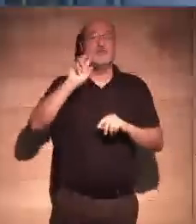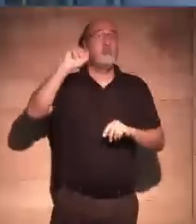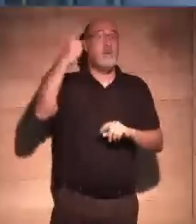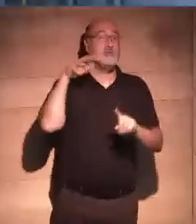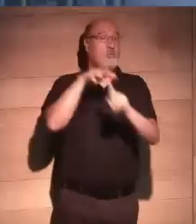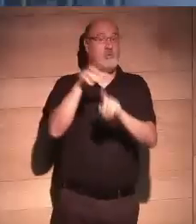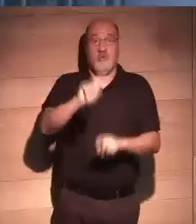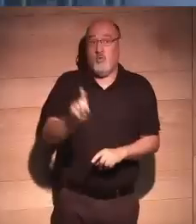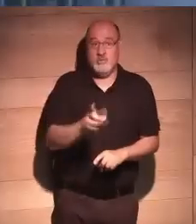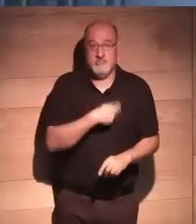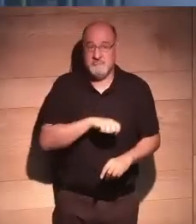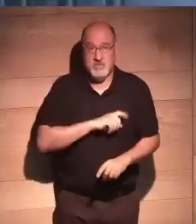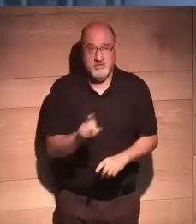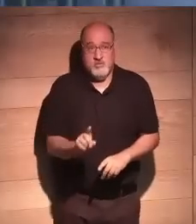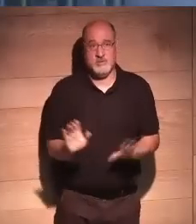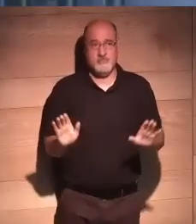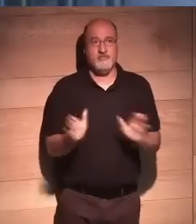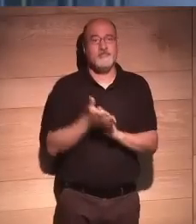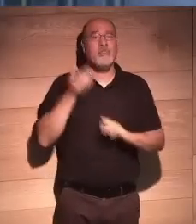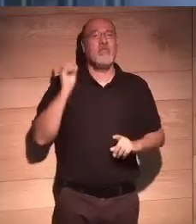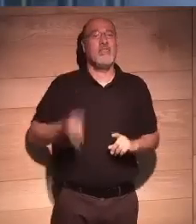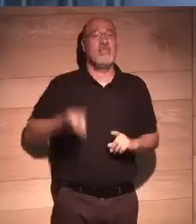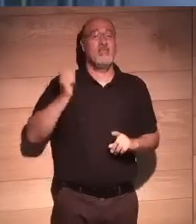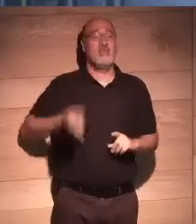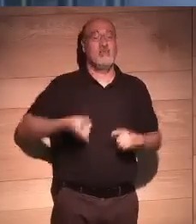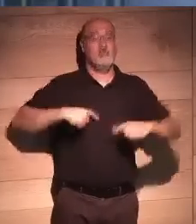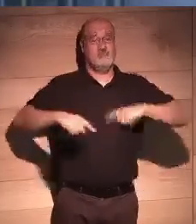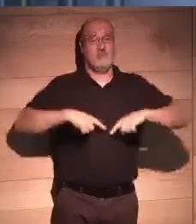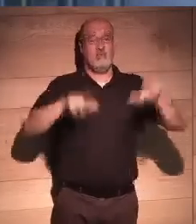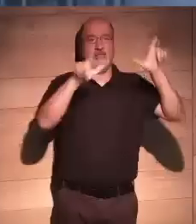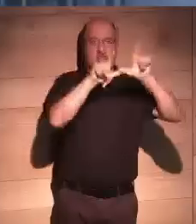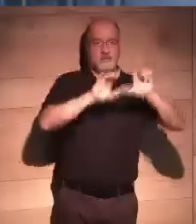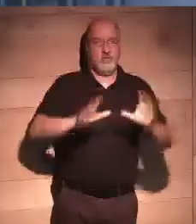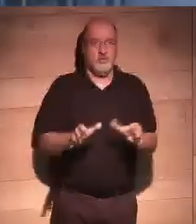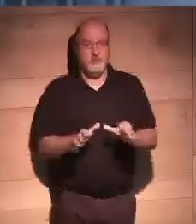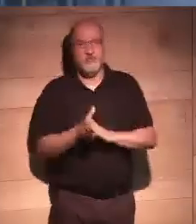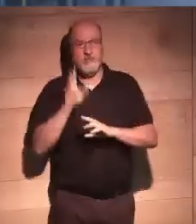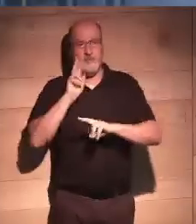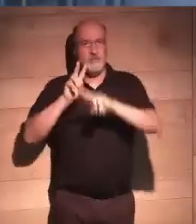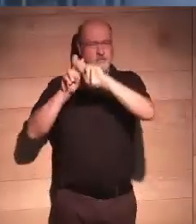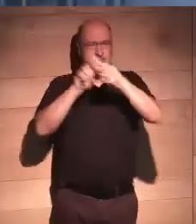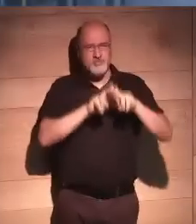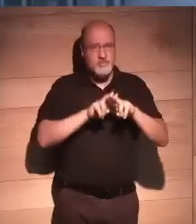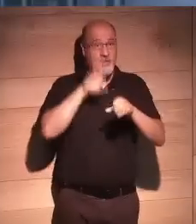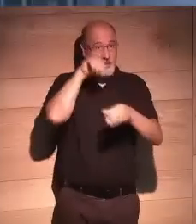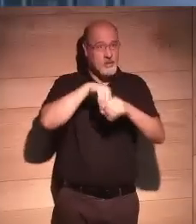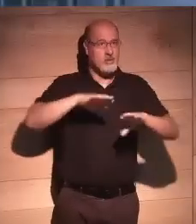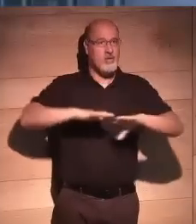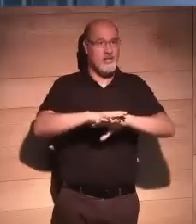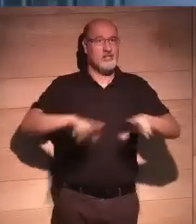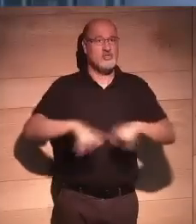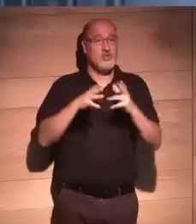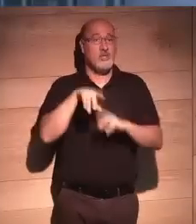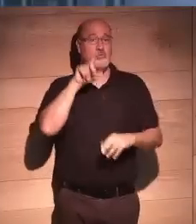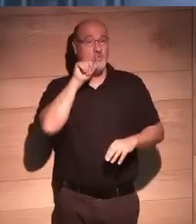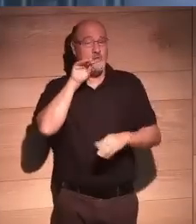lo es. Pero sí que los directivos de las cadenas de televisión y de radio también miran mucho la repercusión en Twitter porque se creen que,